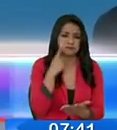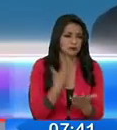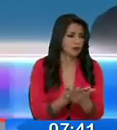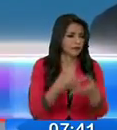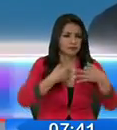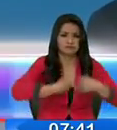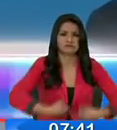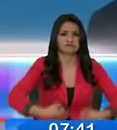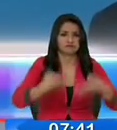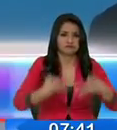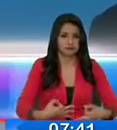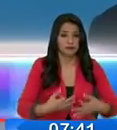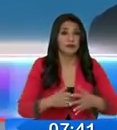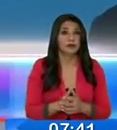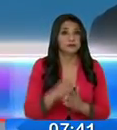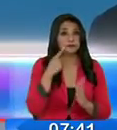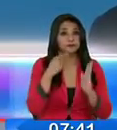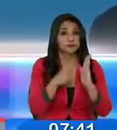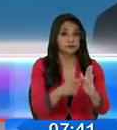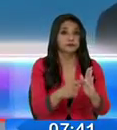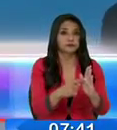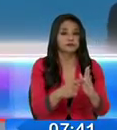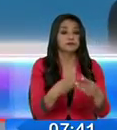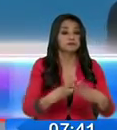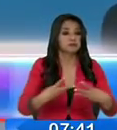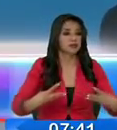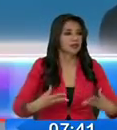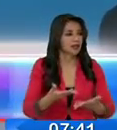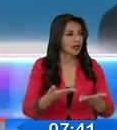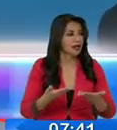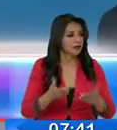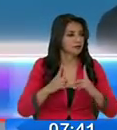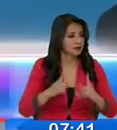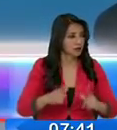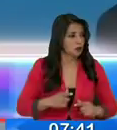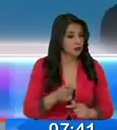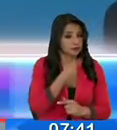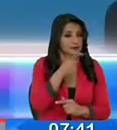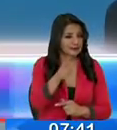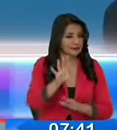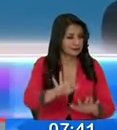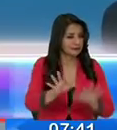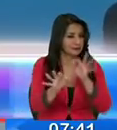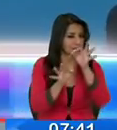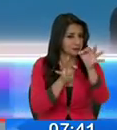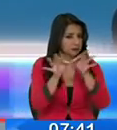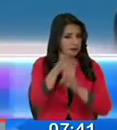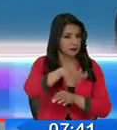evidentemente. Fíjese usted que en el caso de los insumos, solo para que la opinión pública lo conozca,